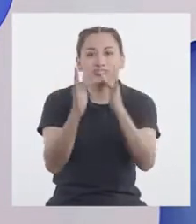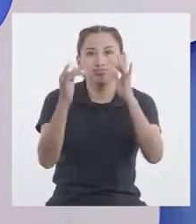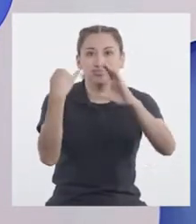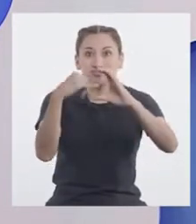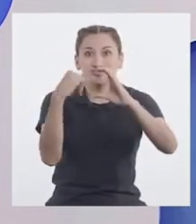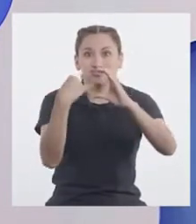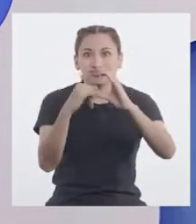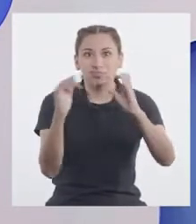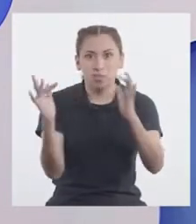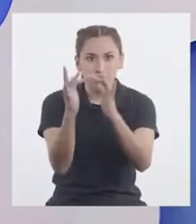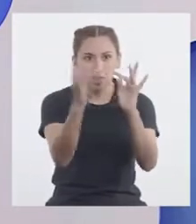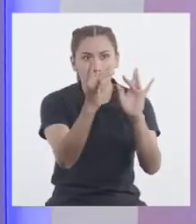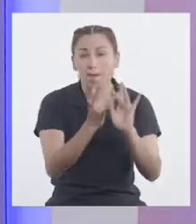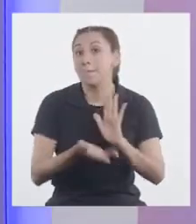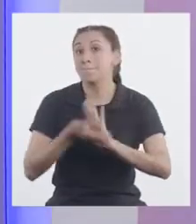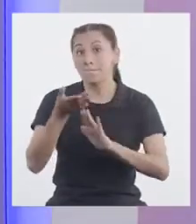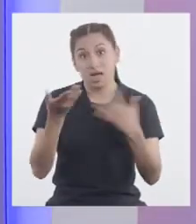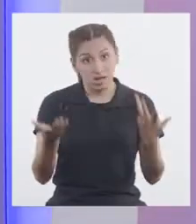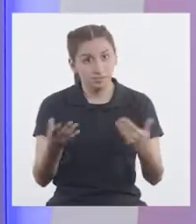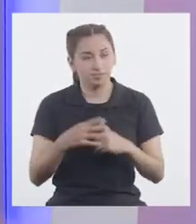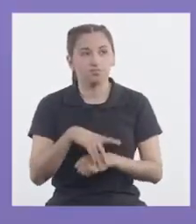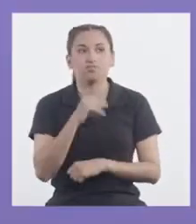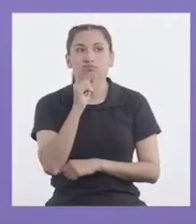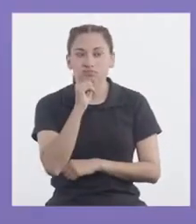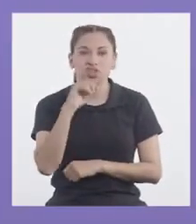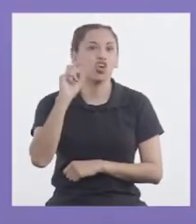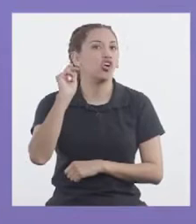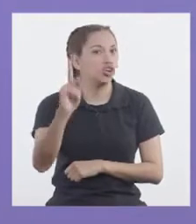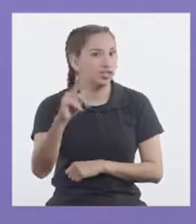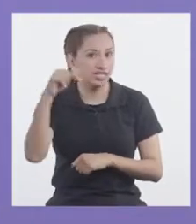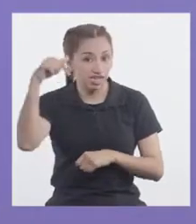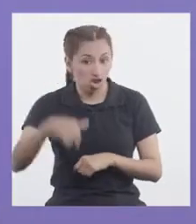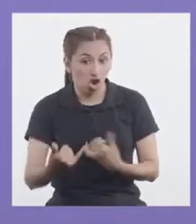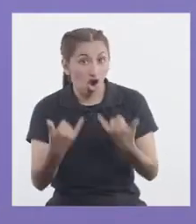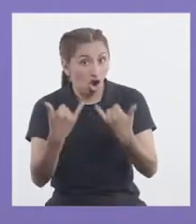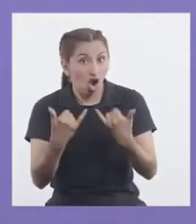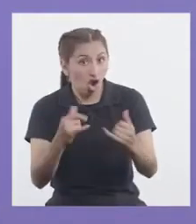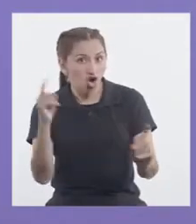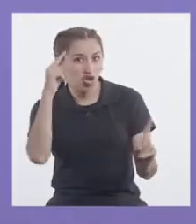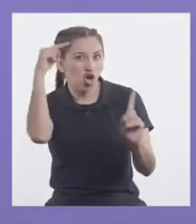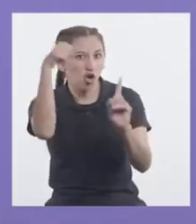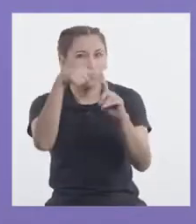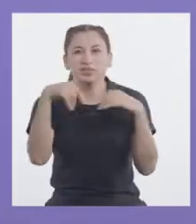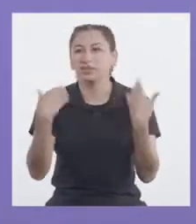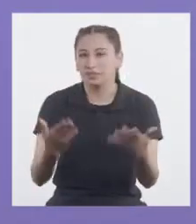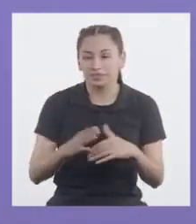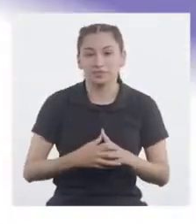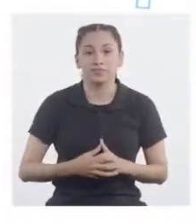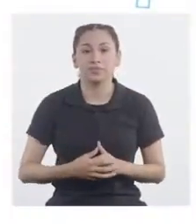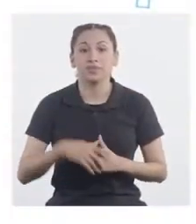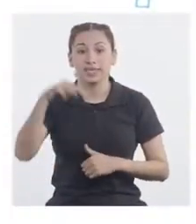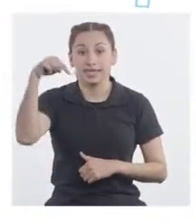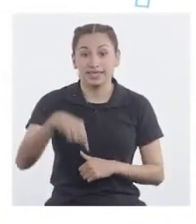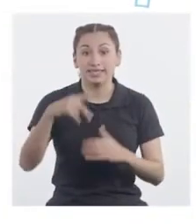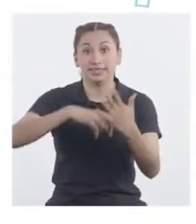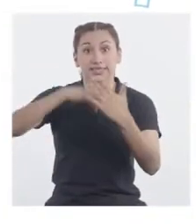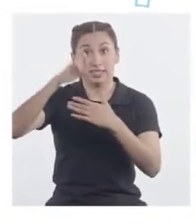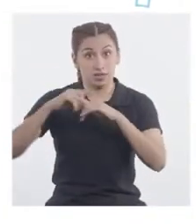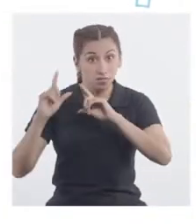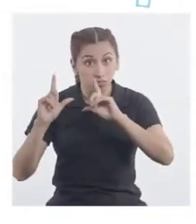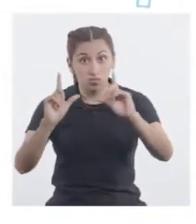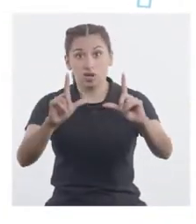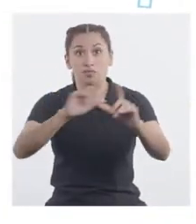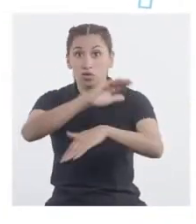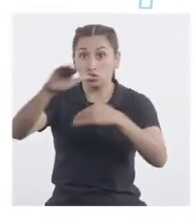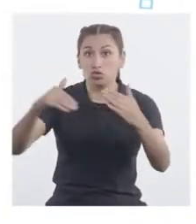tiene un gran alcance. Ok, entonces el objetivo del programa de hoy será... en